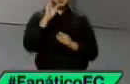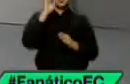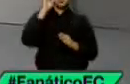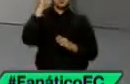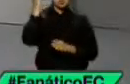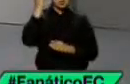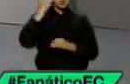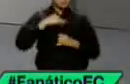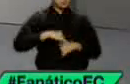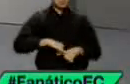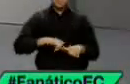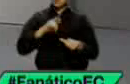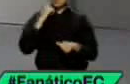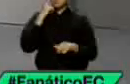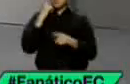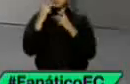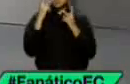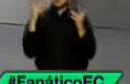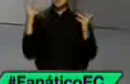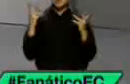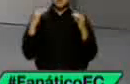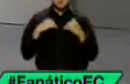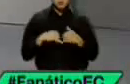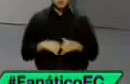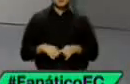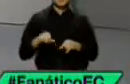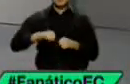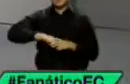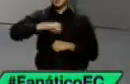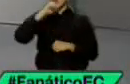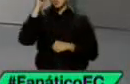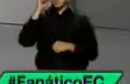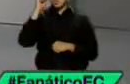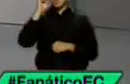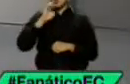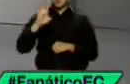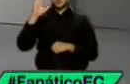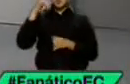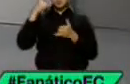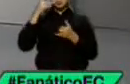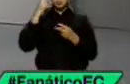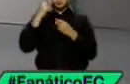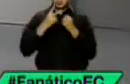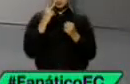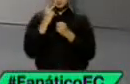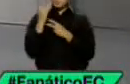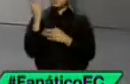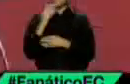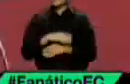que el futuro inmediato los obliga a conseguir la Eurocopa, que se disputará en 2 años.